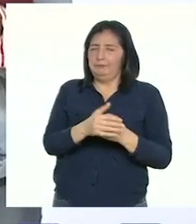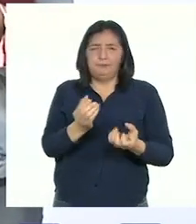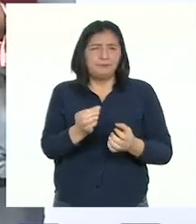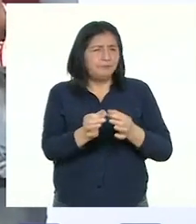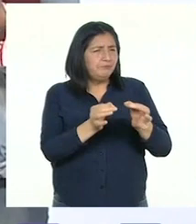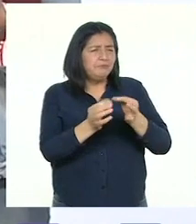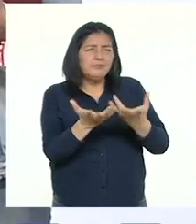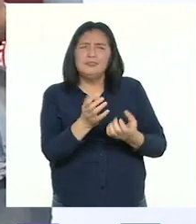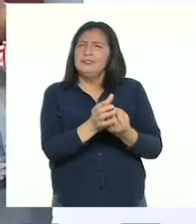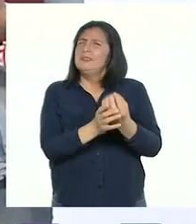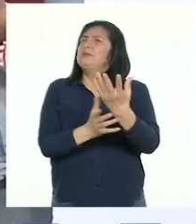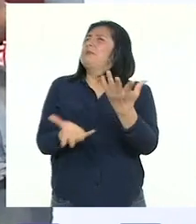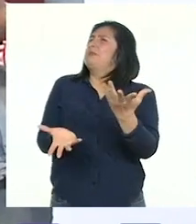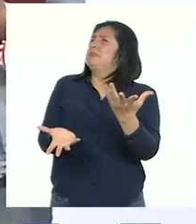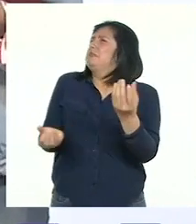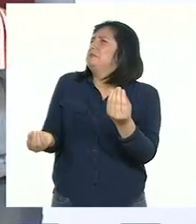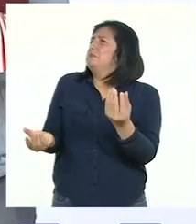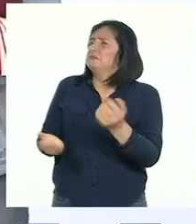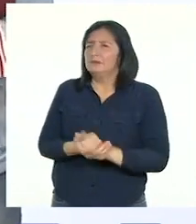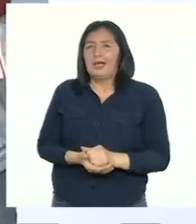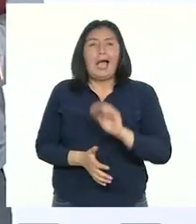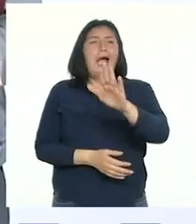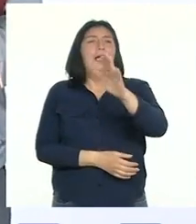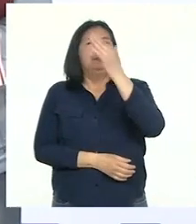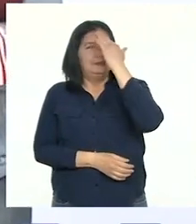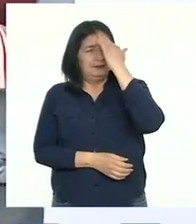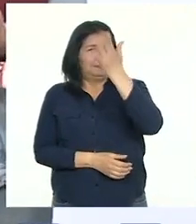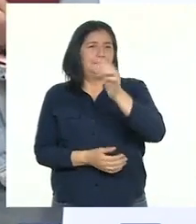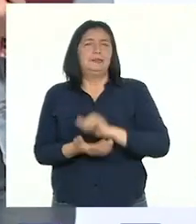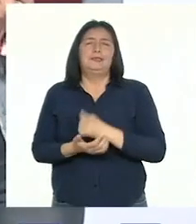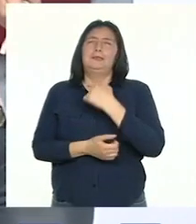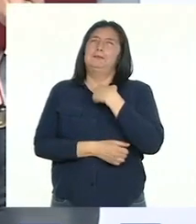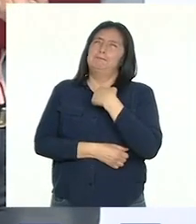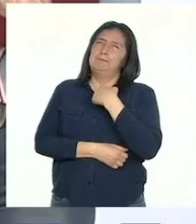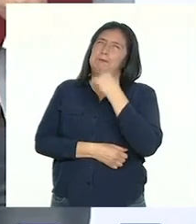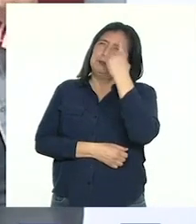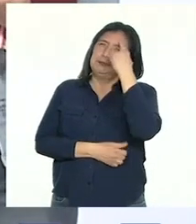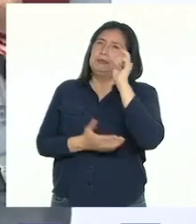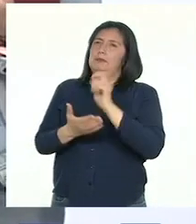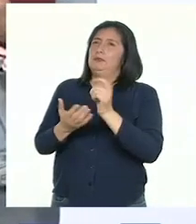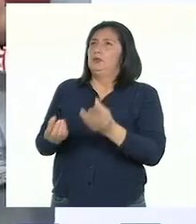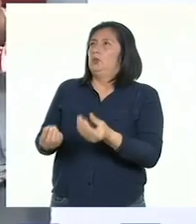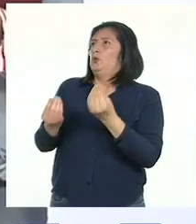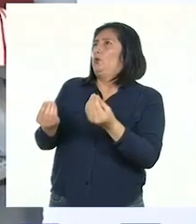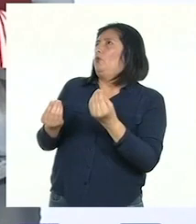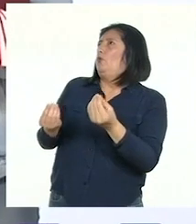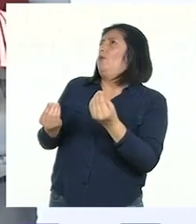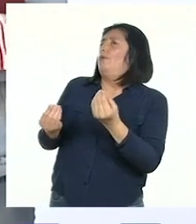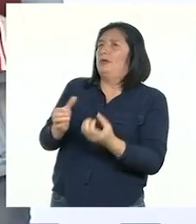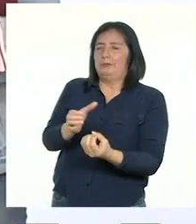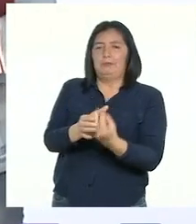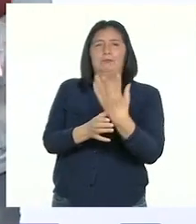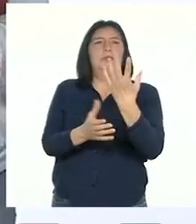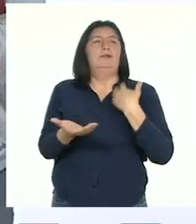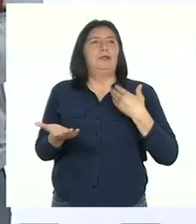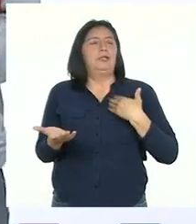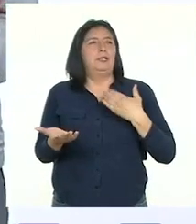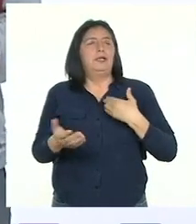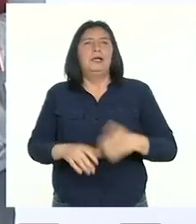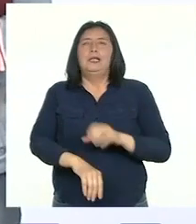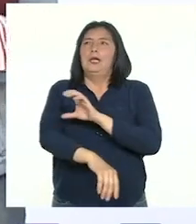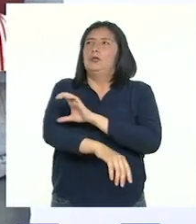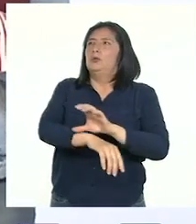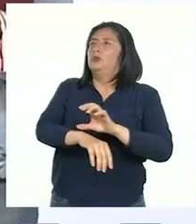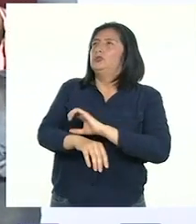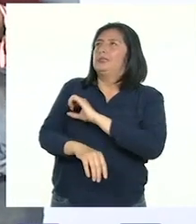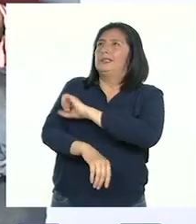sobre la primavera? Ya sé. Deberíamos escribir sobre cómo es la primavera en nuestra región o cómo afecta la